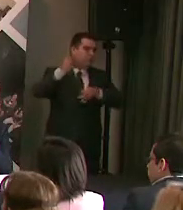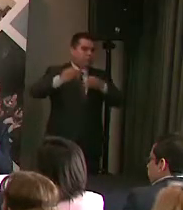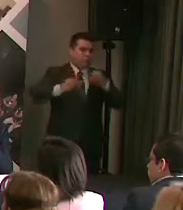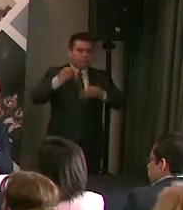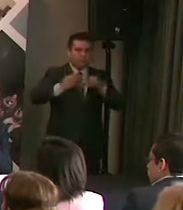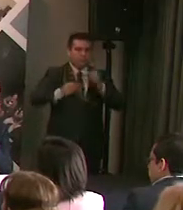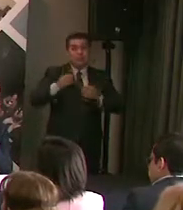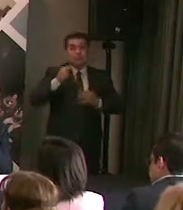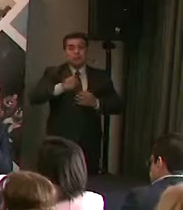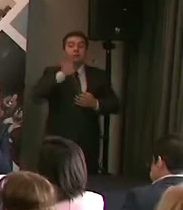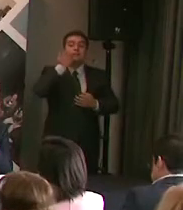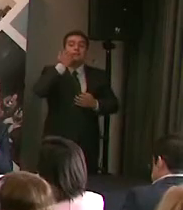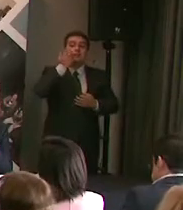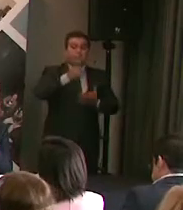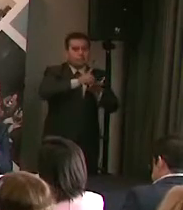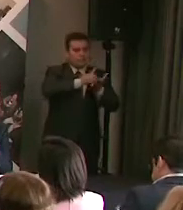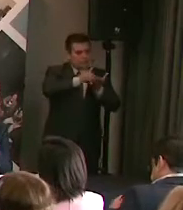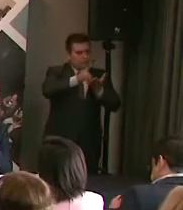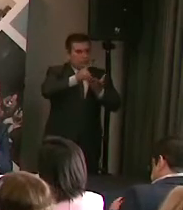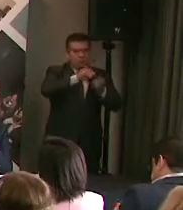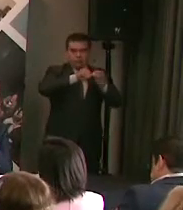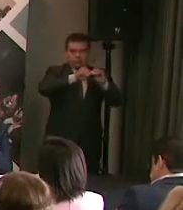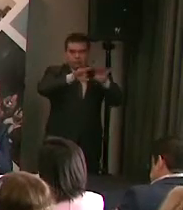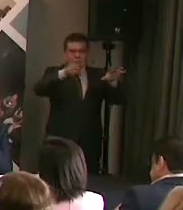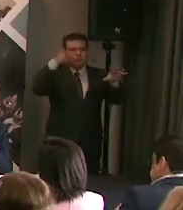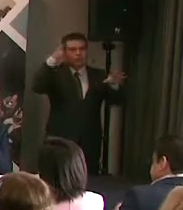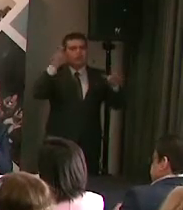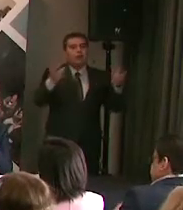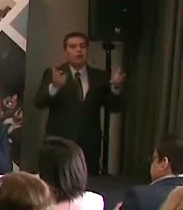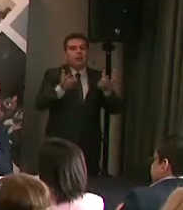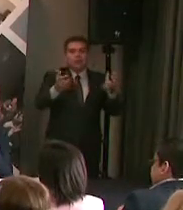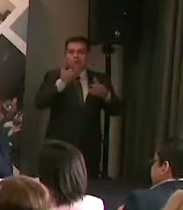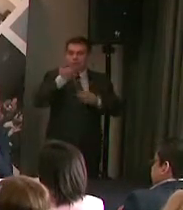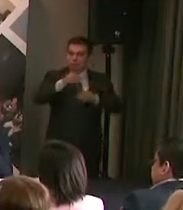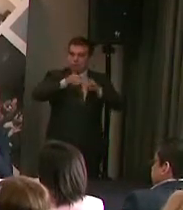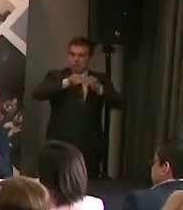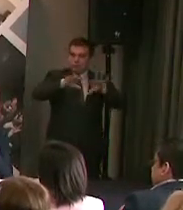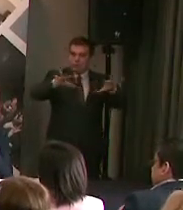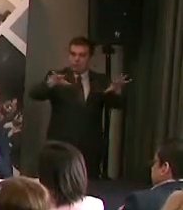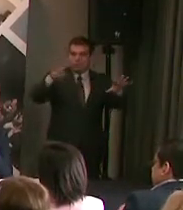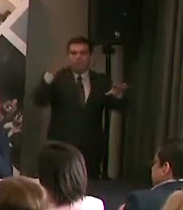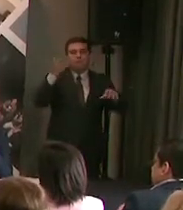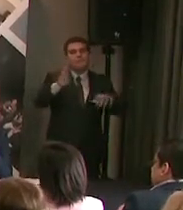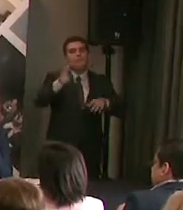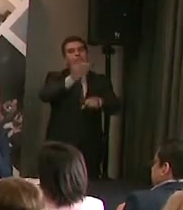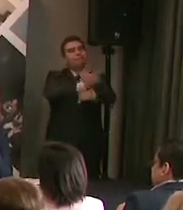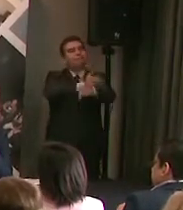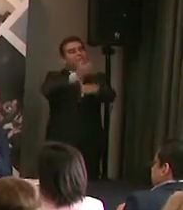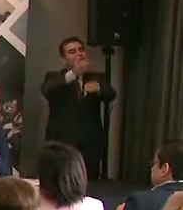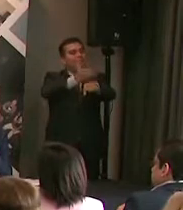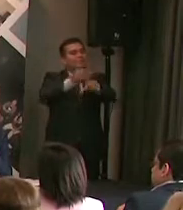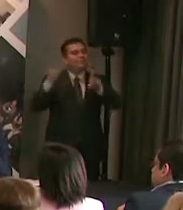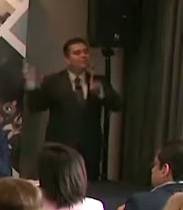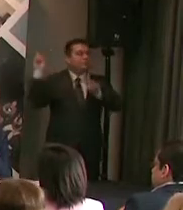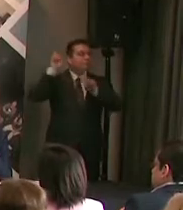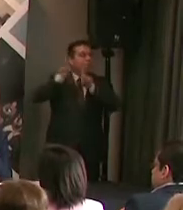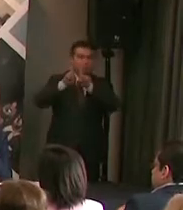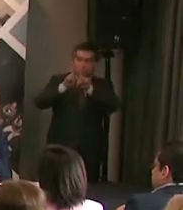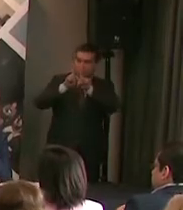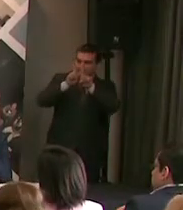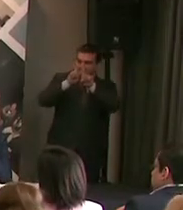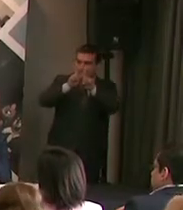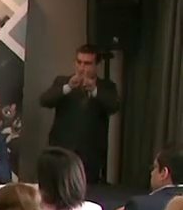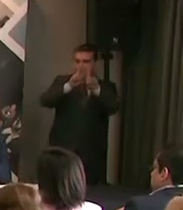deber de difundir los derechos para que su ejercicio sea más amplio, se convierte también en un acompañante. En un